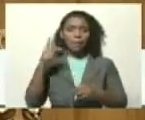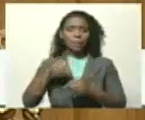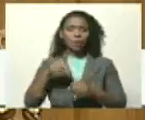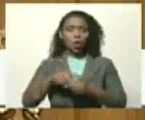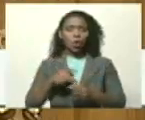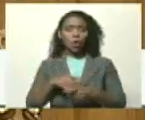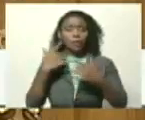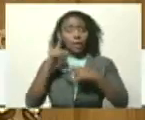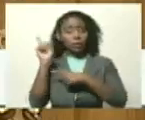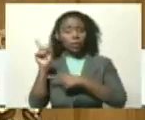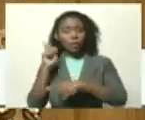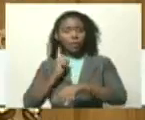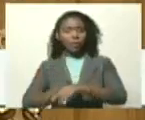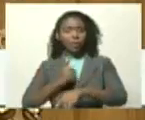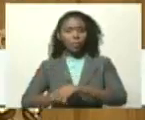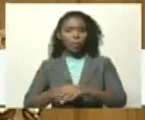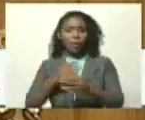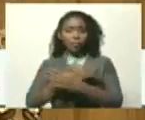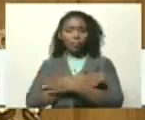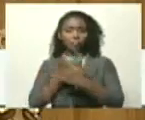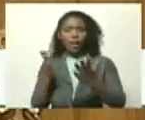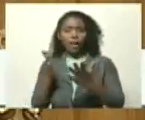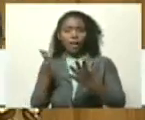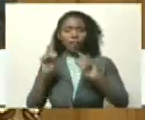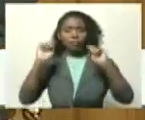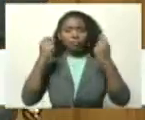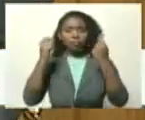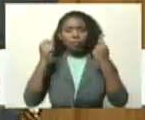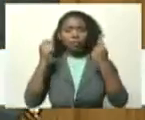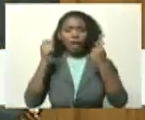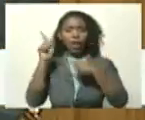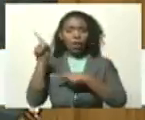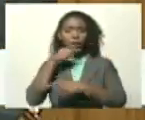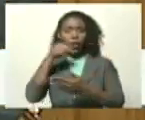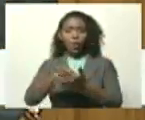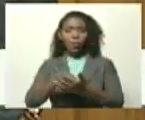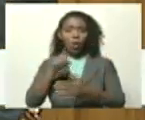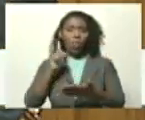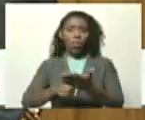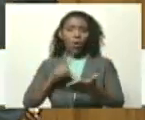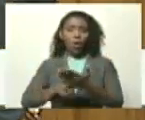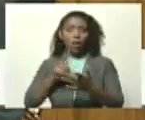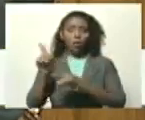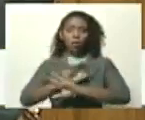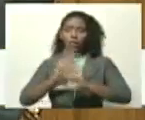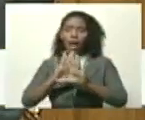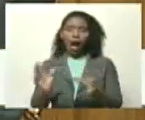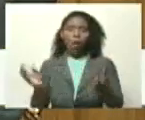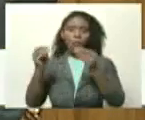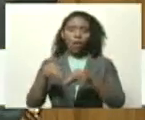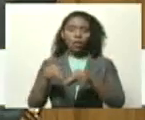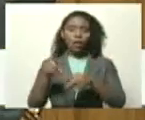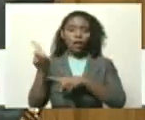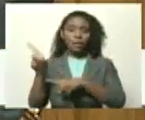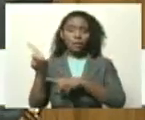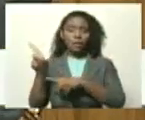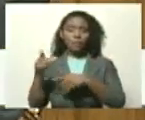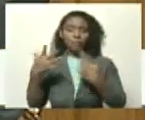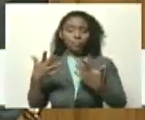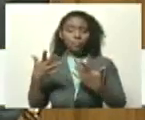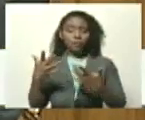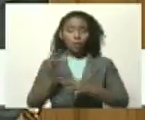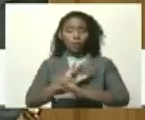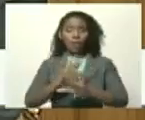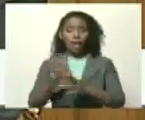es cuestión de tiempo para que le entreguen Citgo a lo que ellos llaman los deudores, con los que ya se acordaron de los